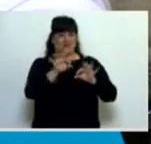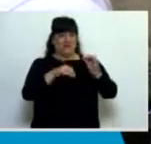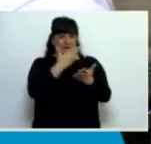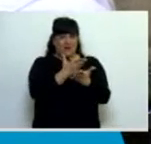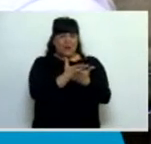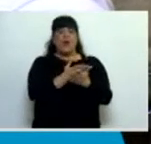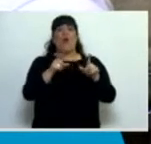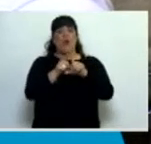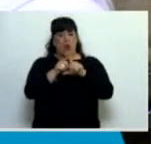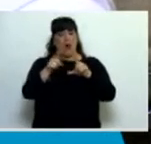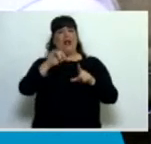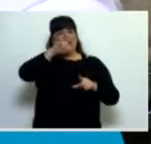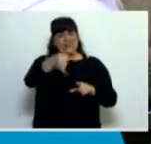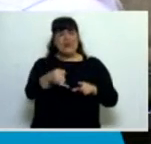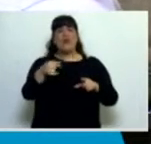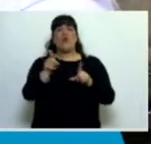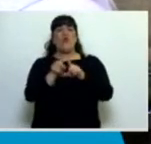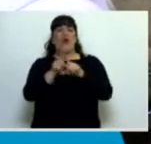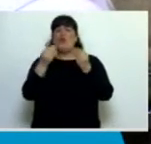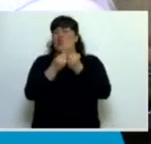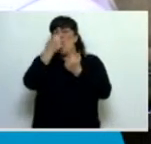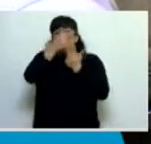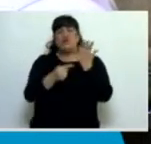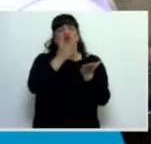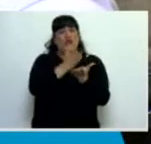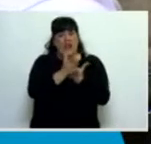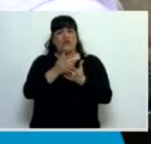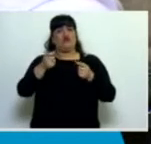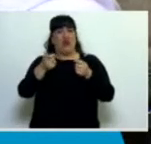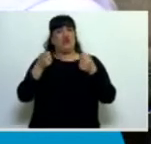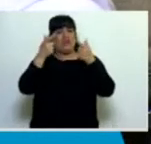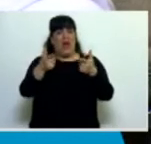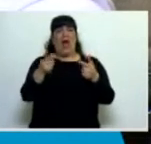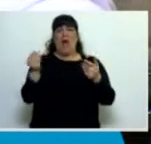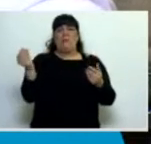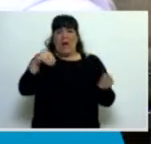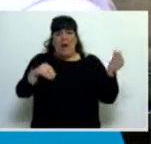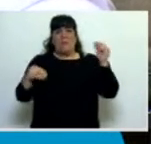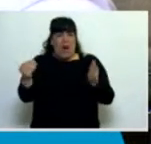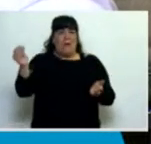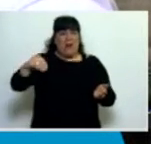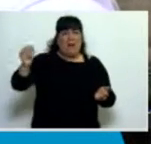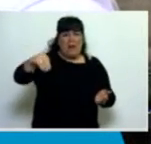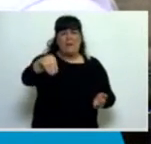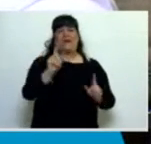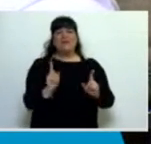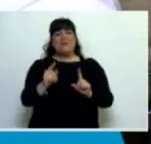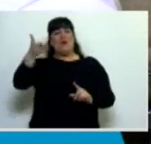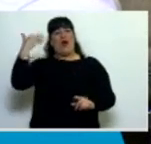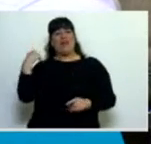dar sustentabilidad a una cantidad de derechos que se han ido ampliando, que como bien señalaba el diputado